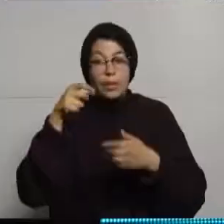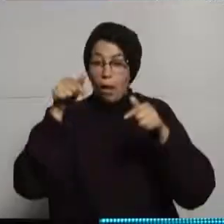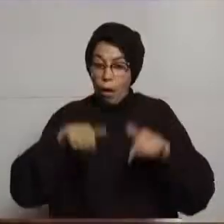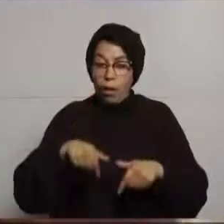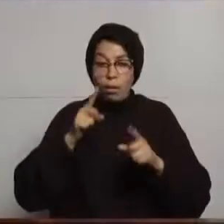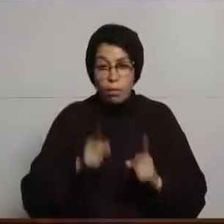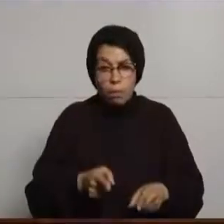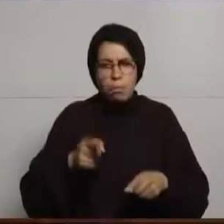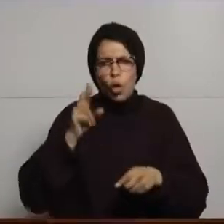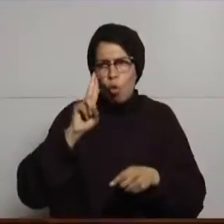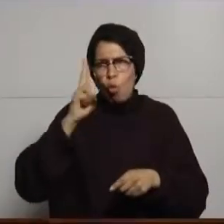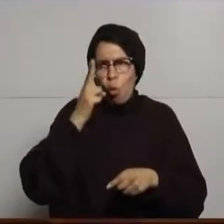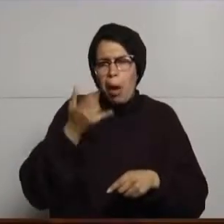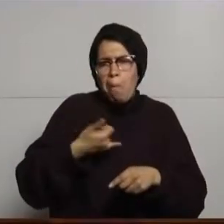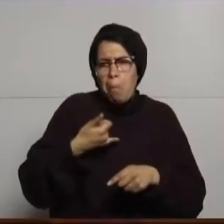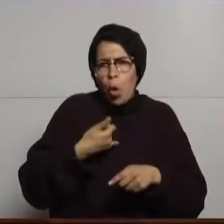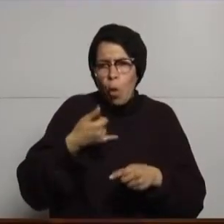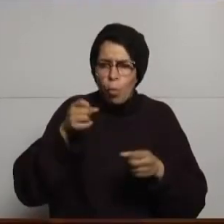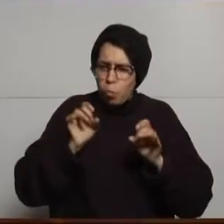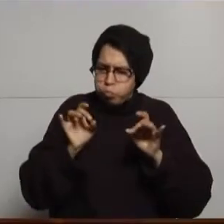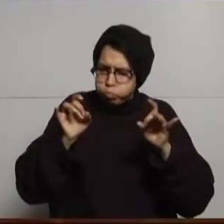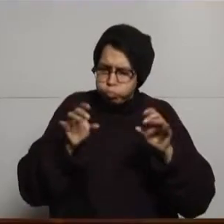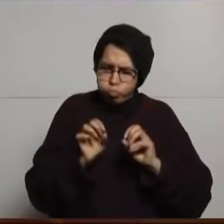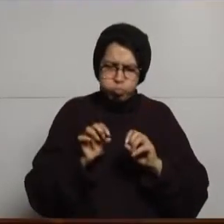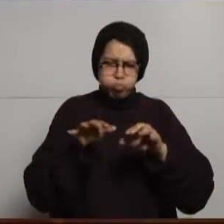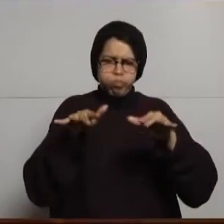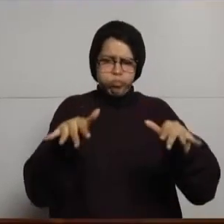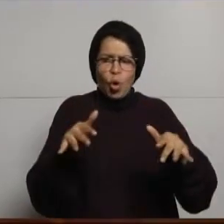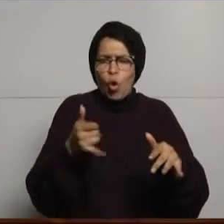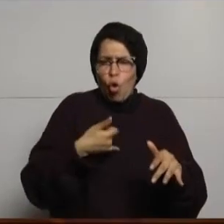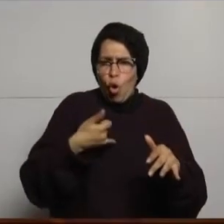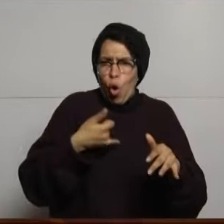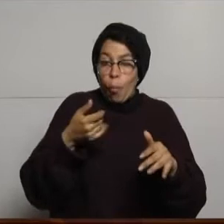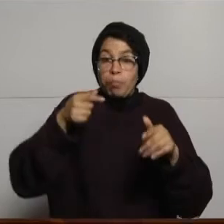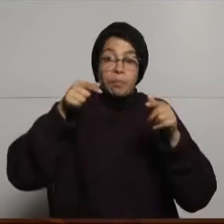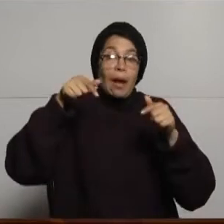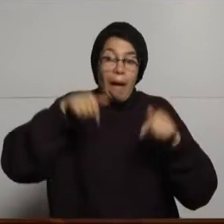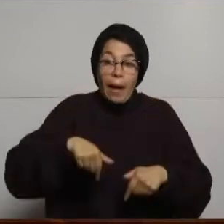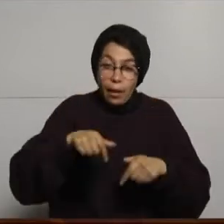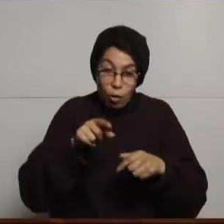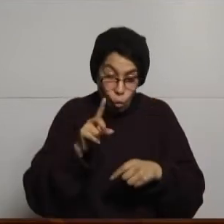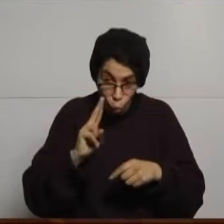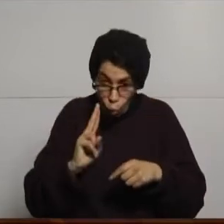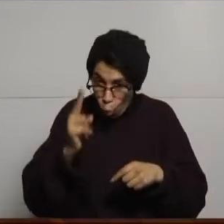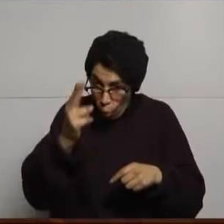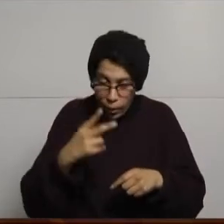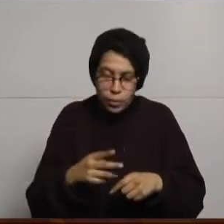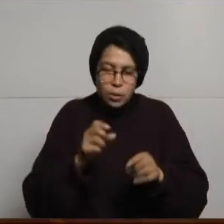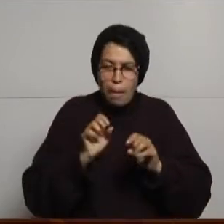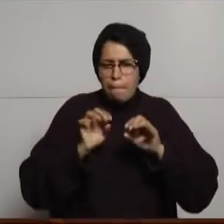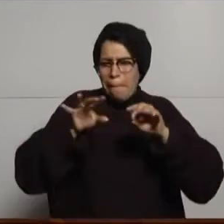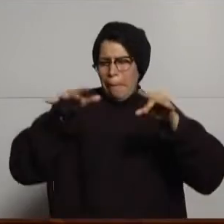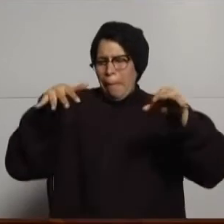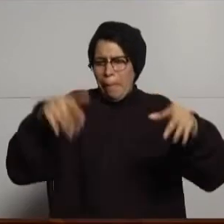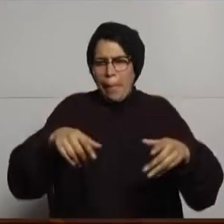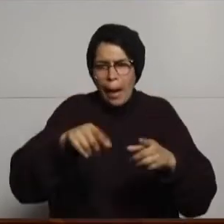Uruguay, que tampoco se vivió de una forma tan drástico lo que fue la curva, como en otros países, y también cómo ir variando.